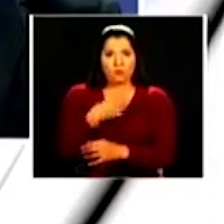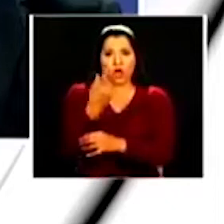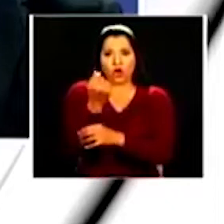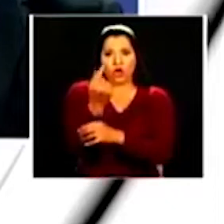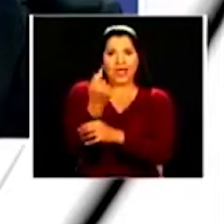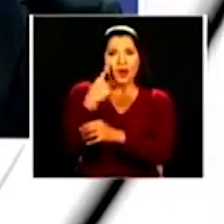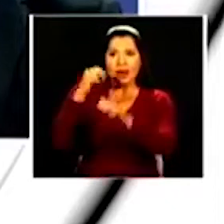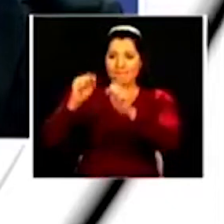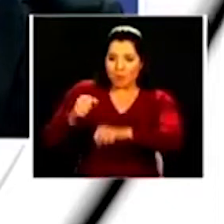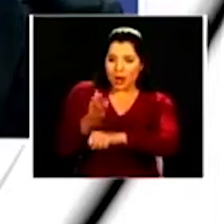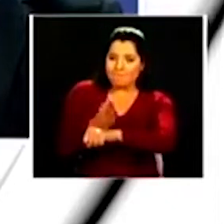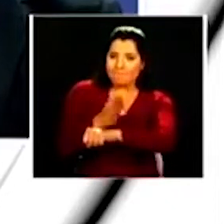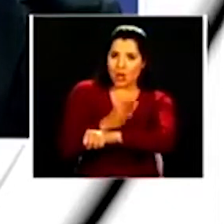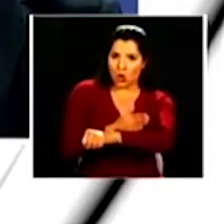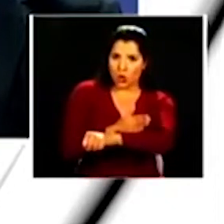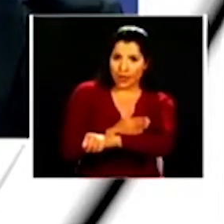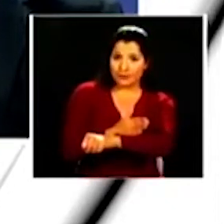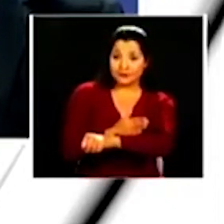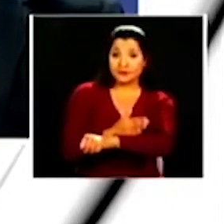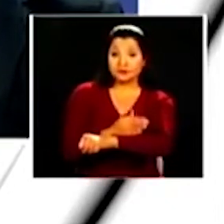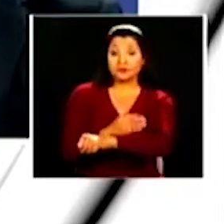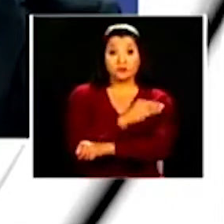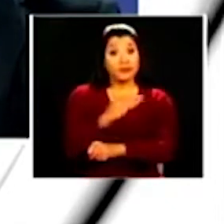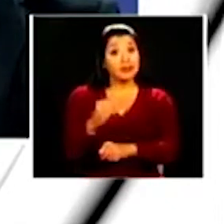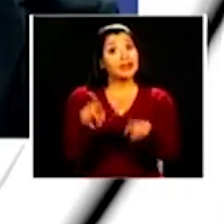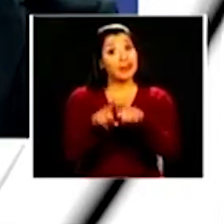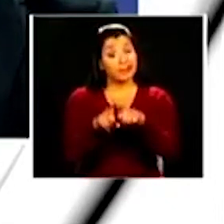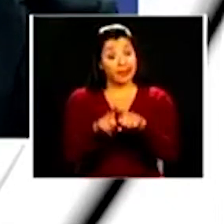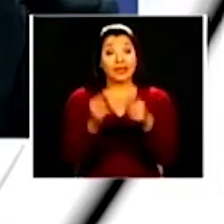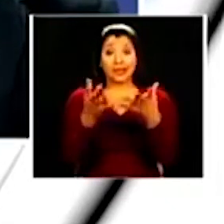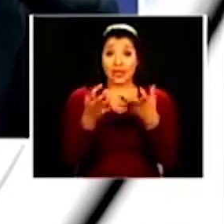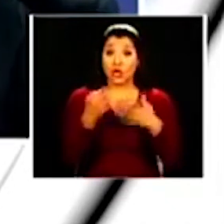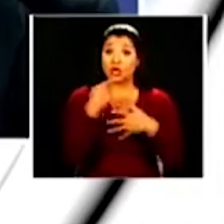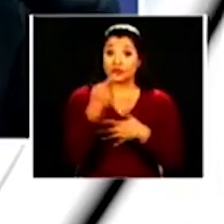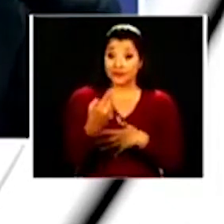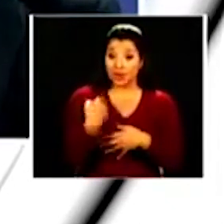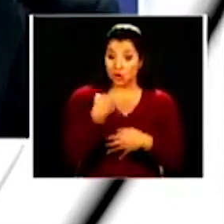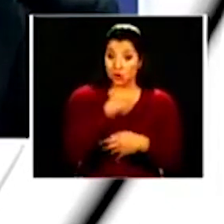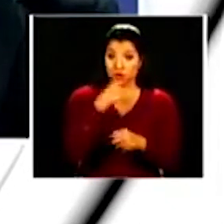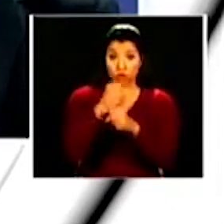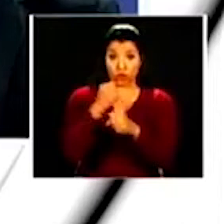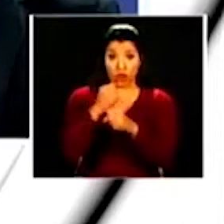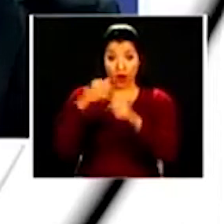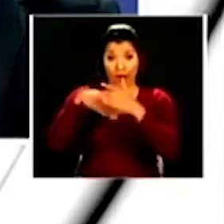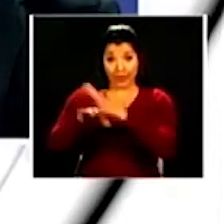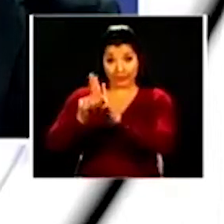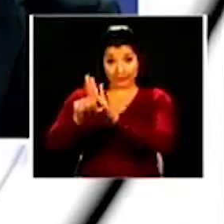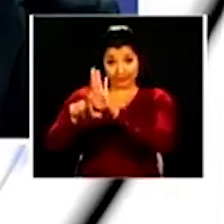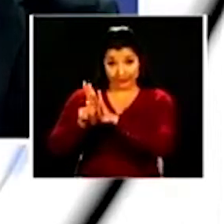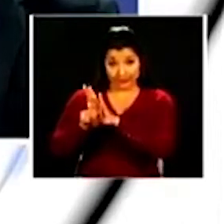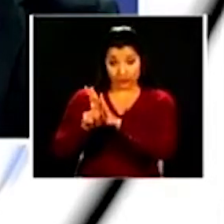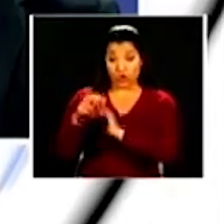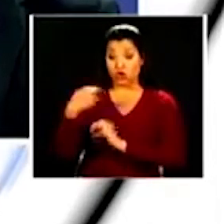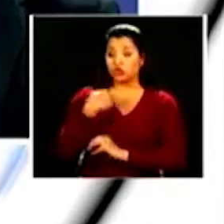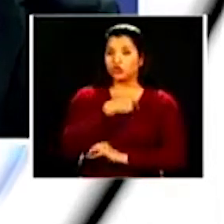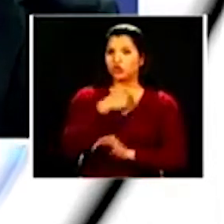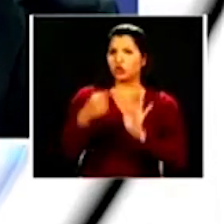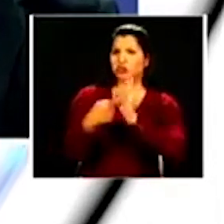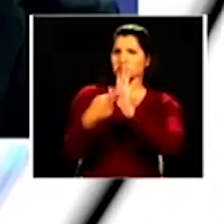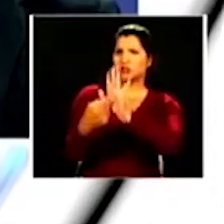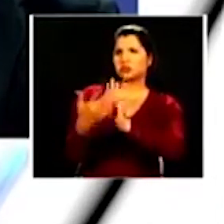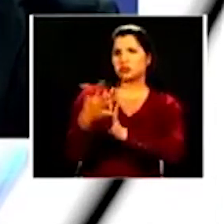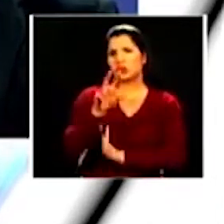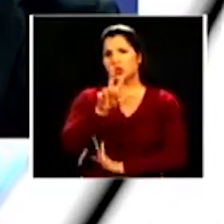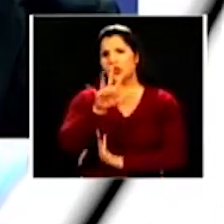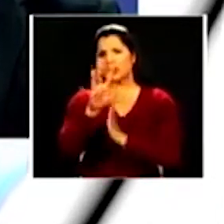protección de esta población adulta mayor. Y debo decir que también dentro de nuestro trabajo en la Asamblea Legislativa, en el cual presentamos cerca de 35